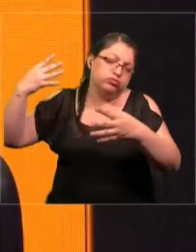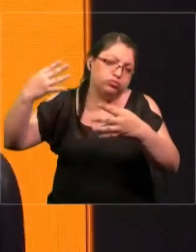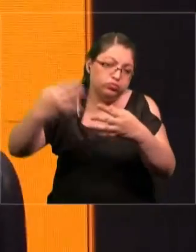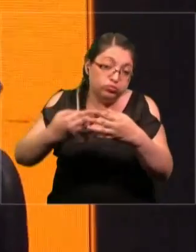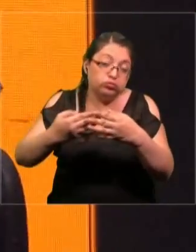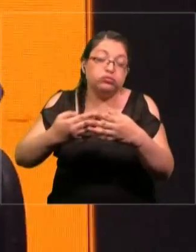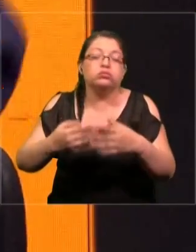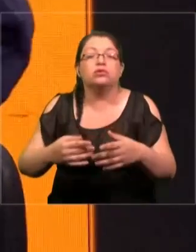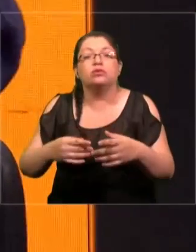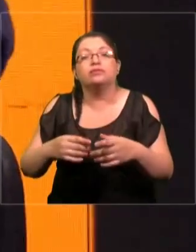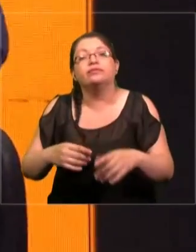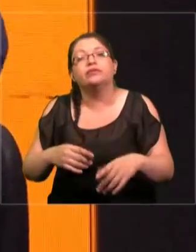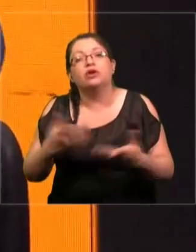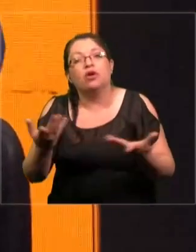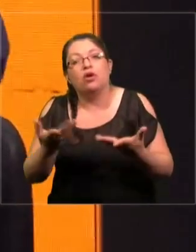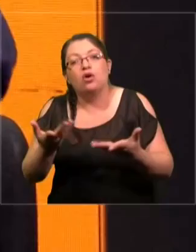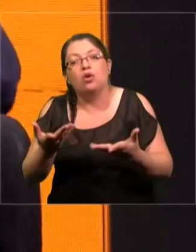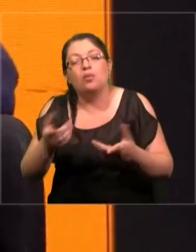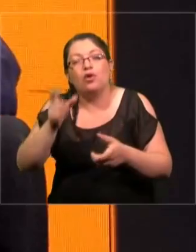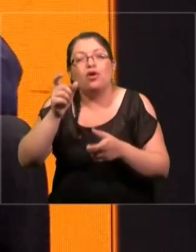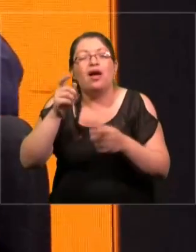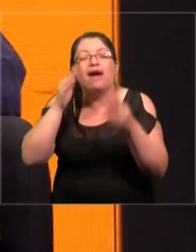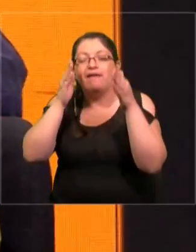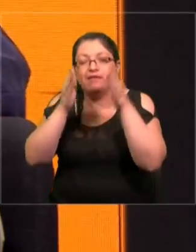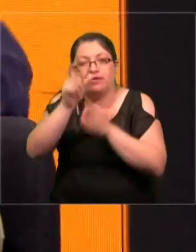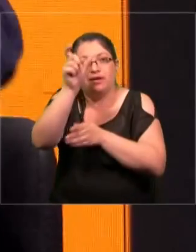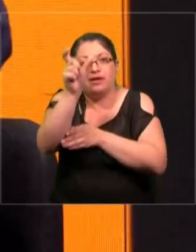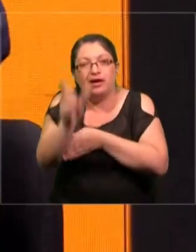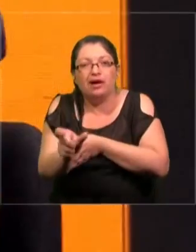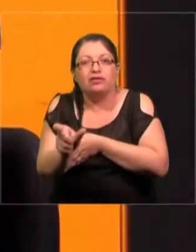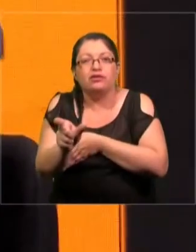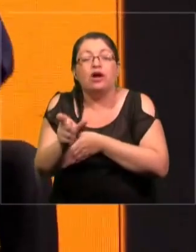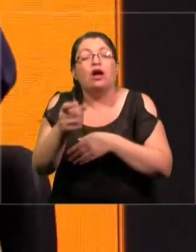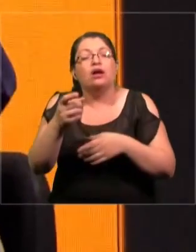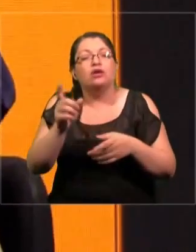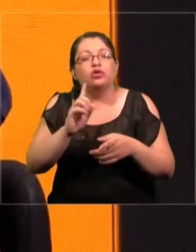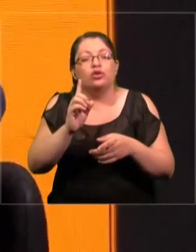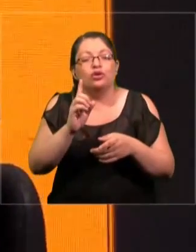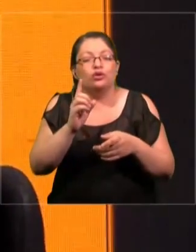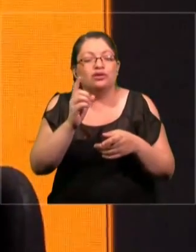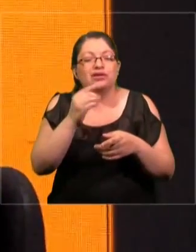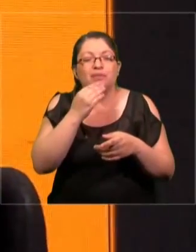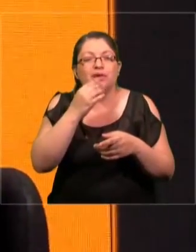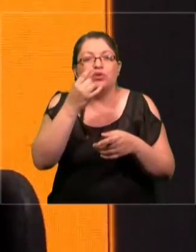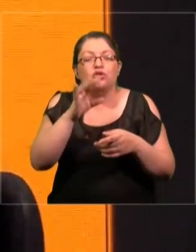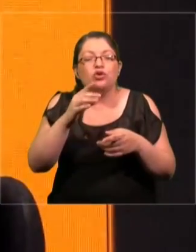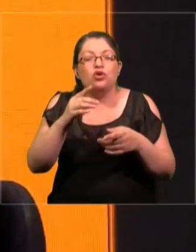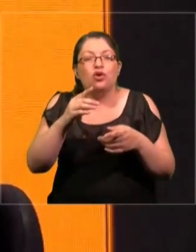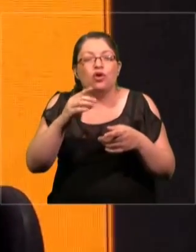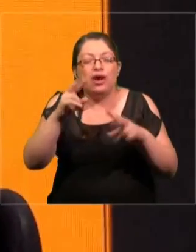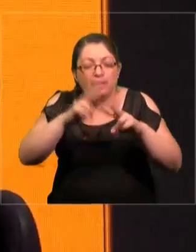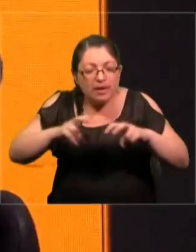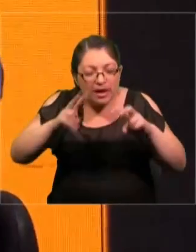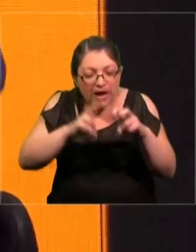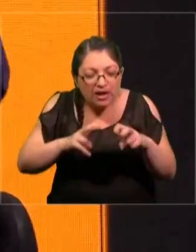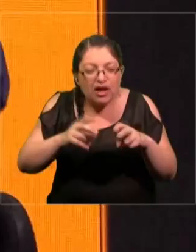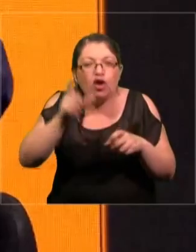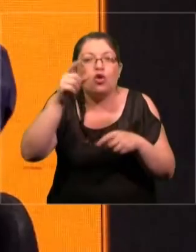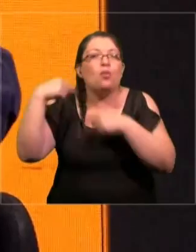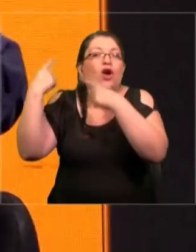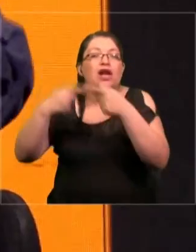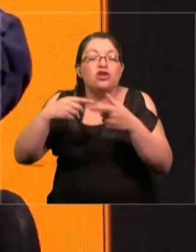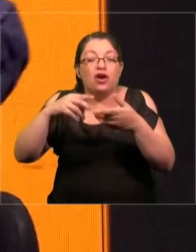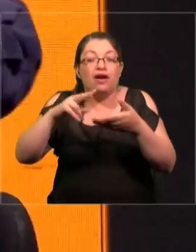tiempo, desde el punto de vista del sujeto, no solo estudia el tiempo presente de los sujetos vivos de las